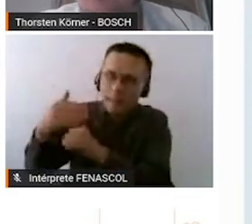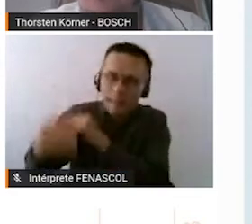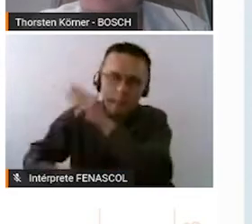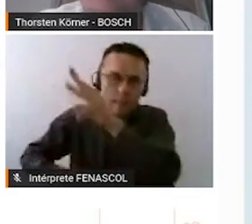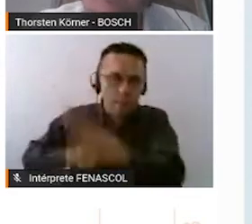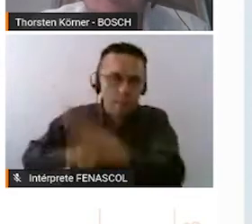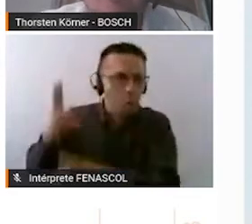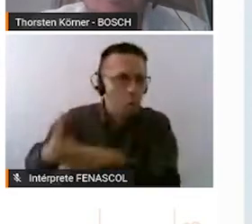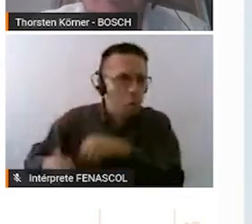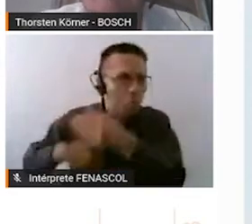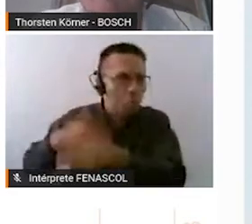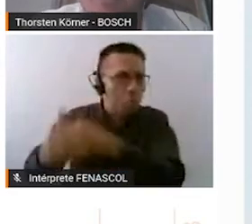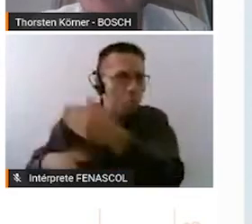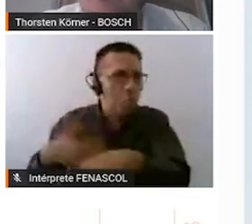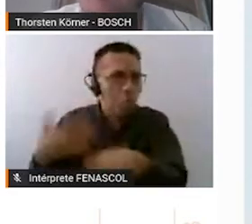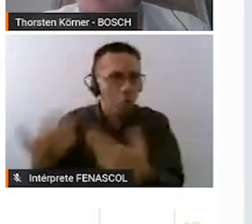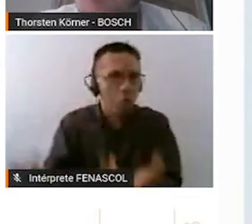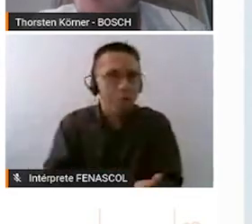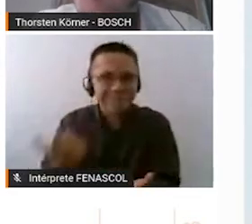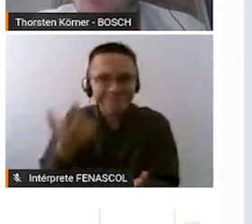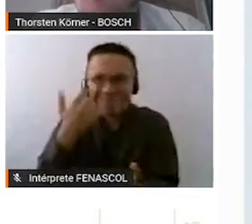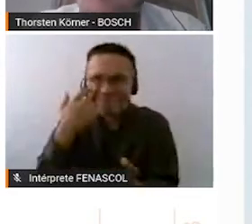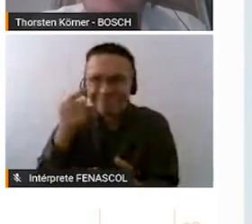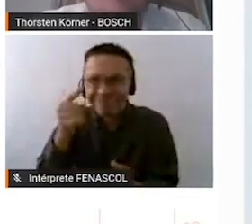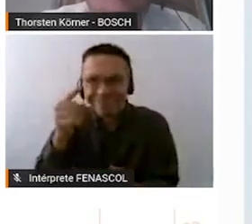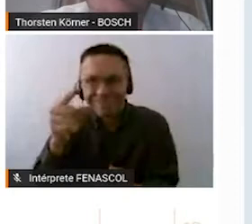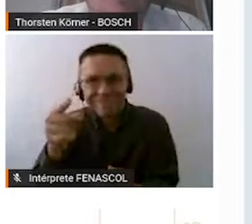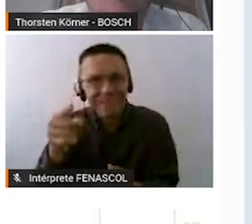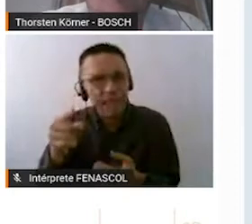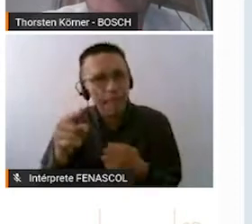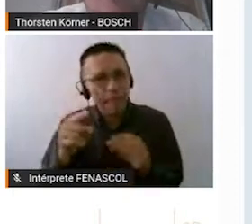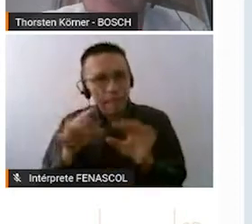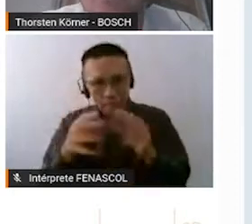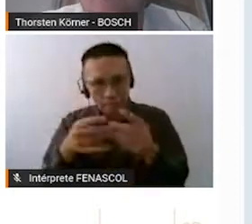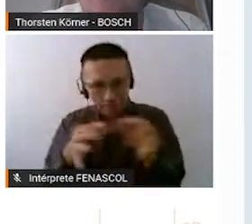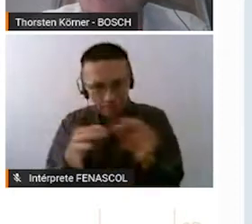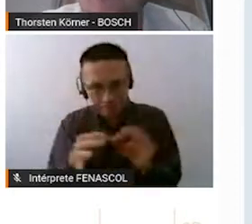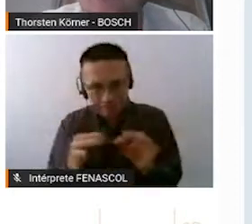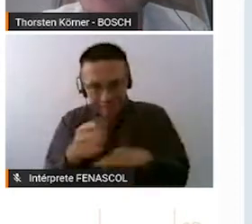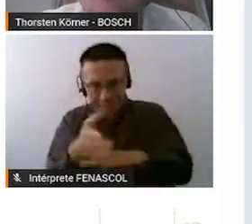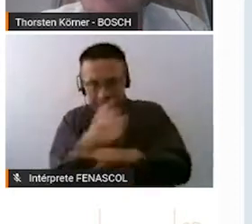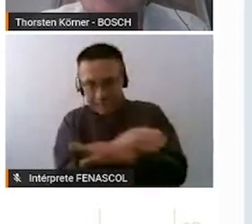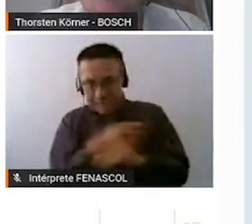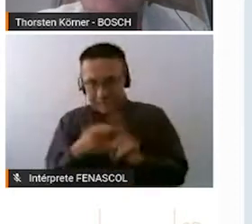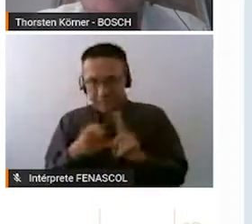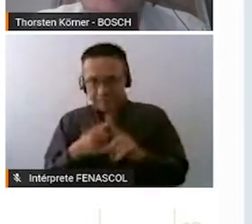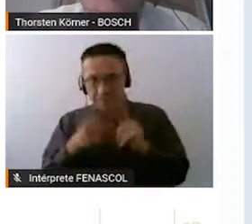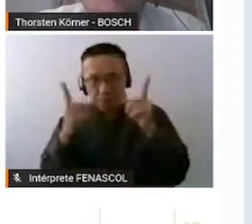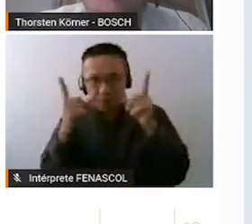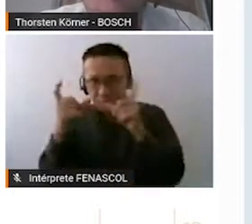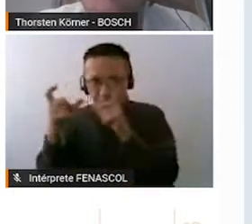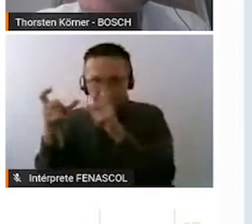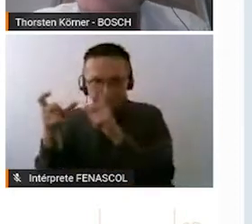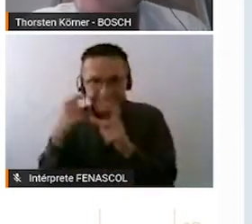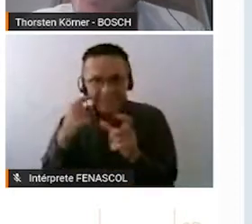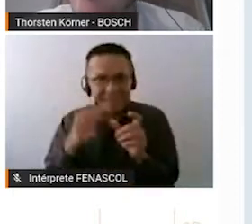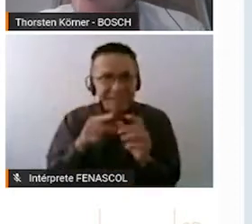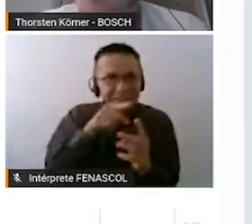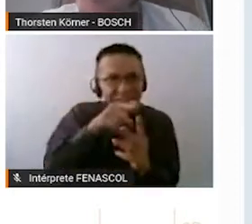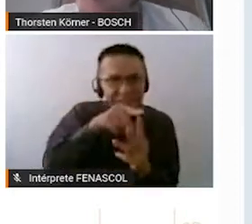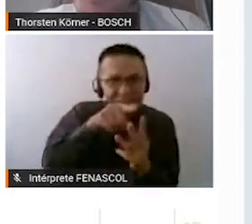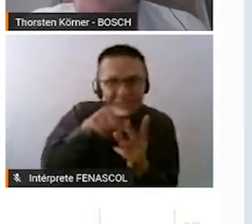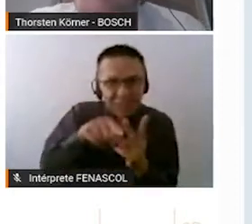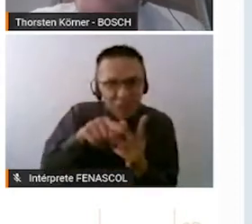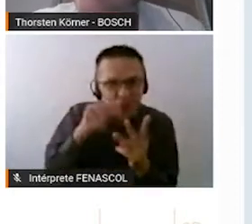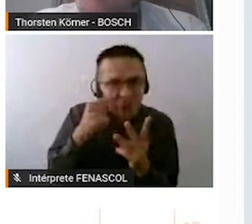Y si ustedes se fijan aquí, antes de mostrar los textos correspondientes, van a ver que en las primeras 3 columnas lo que vemos son